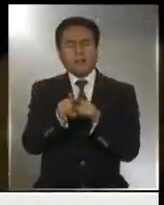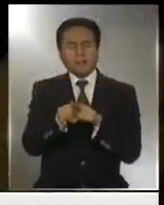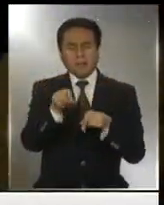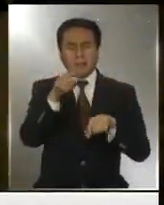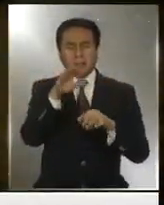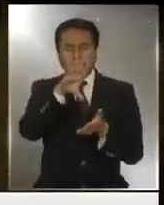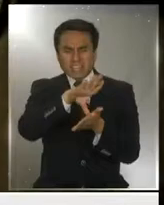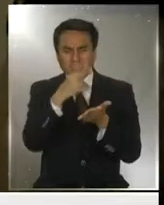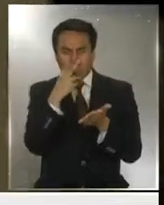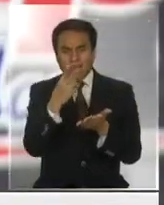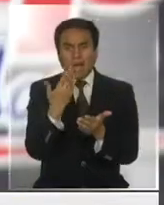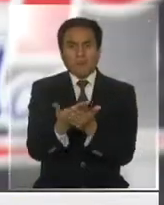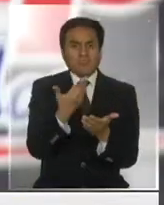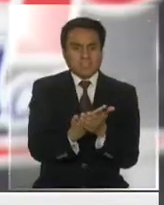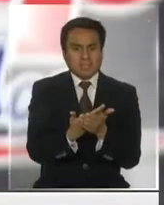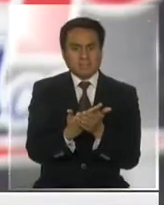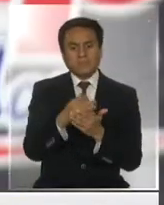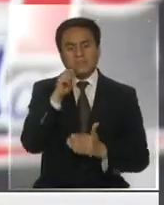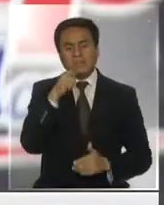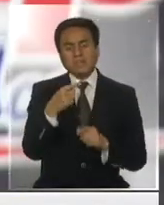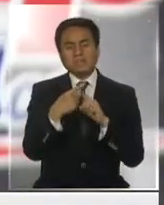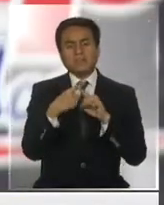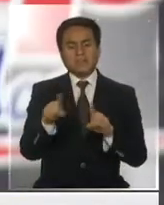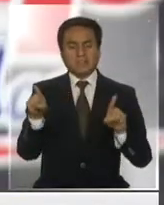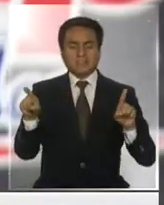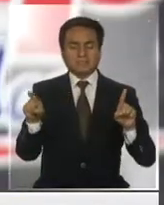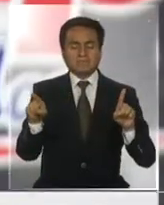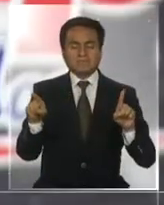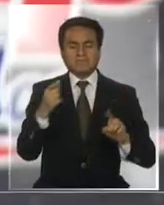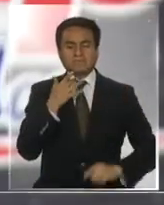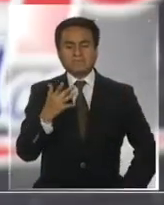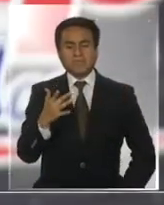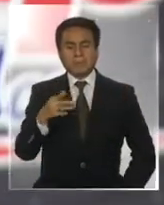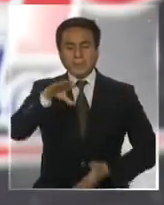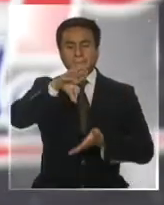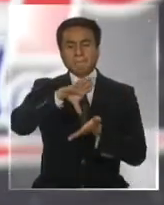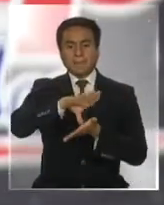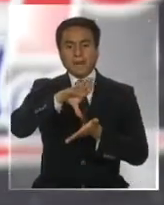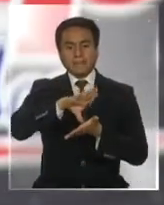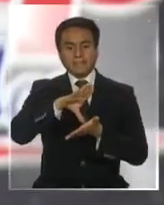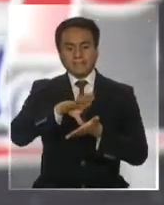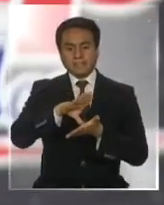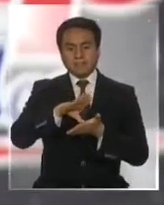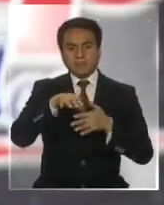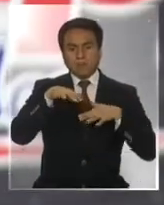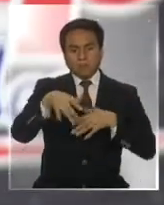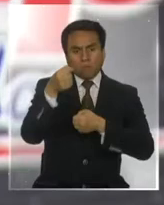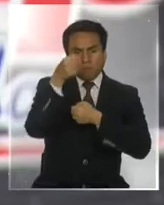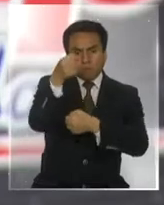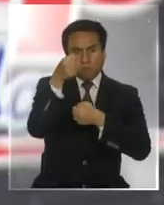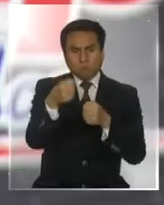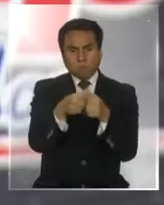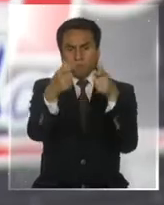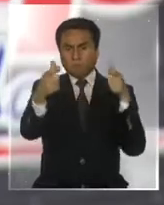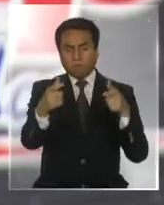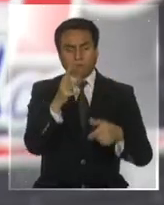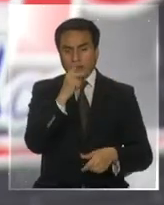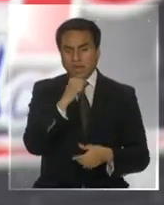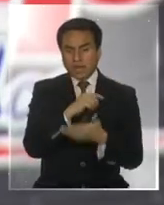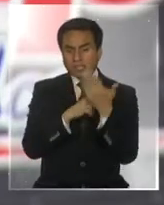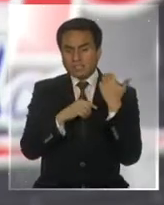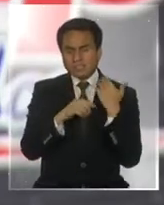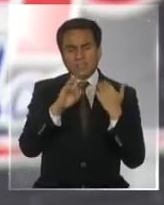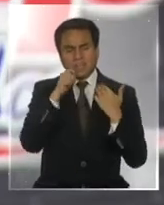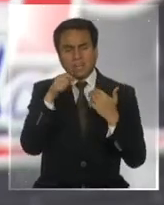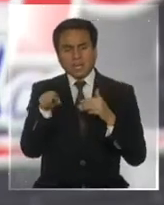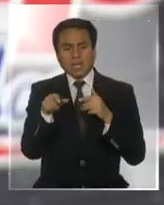país busca sacar provecho. Con la gran diferencia que, como el país no tenía manifestaciones tan masivas, lógicamente